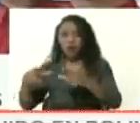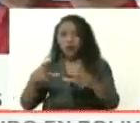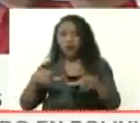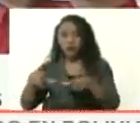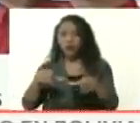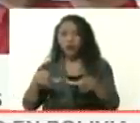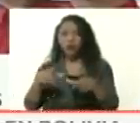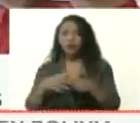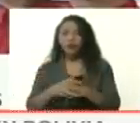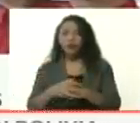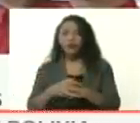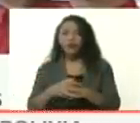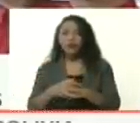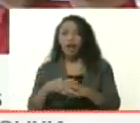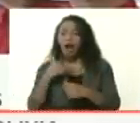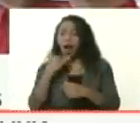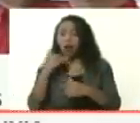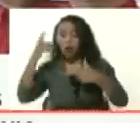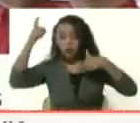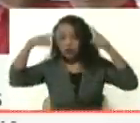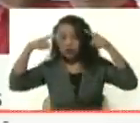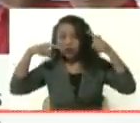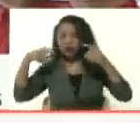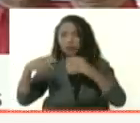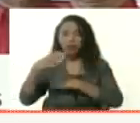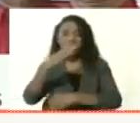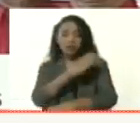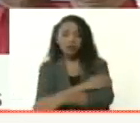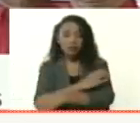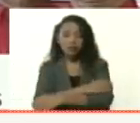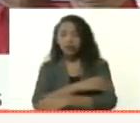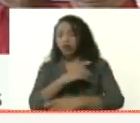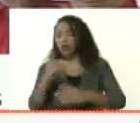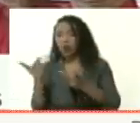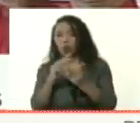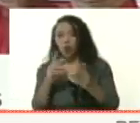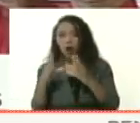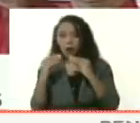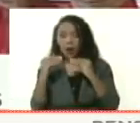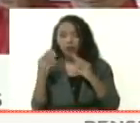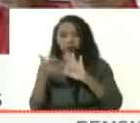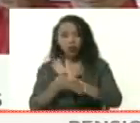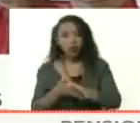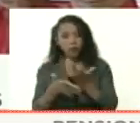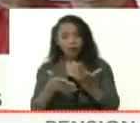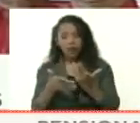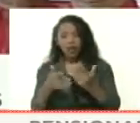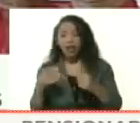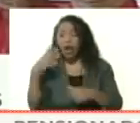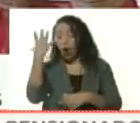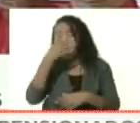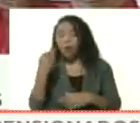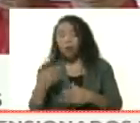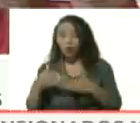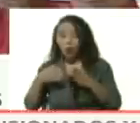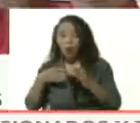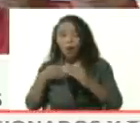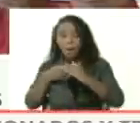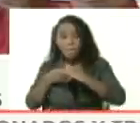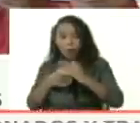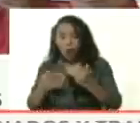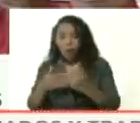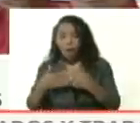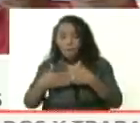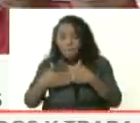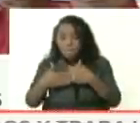para ambos sectores, el sector del chavismo y el oposicionismo. ¿En qué? En que una juventud pudiera empezar a abrirse espacio. No esta